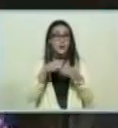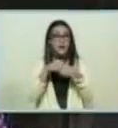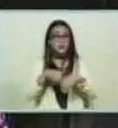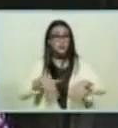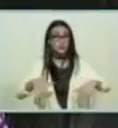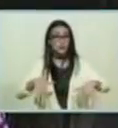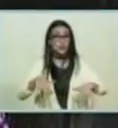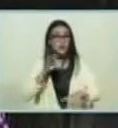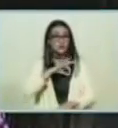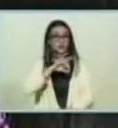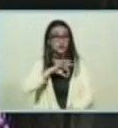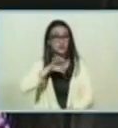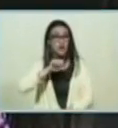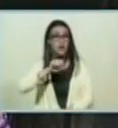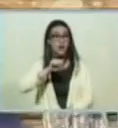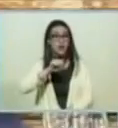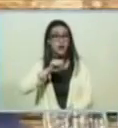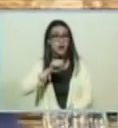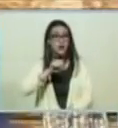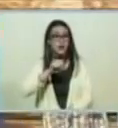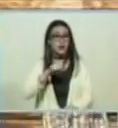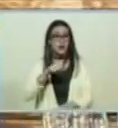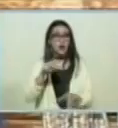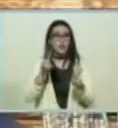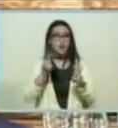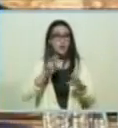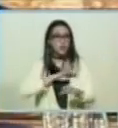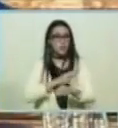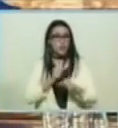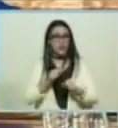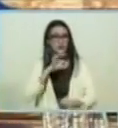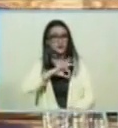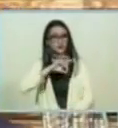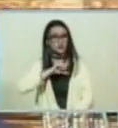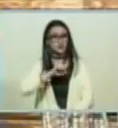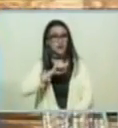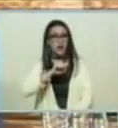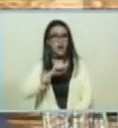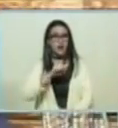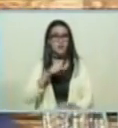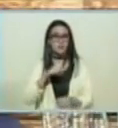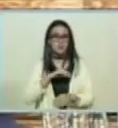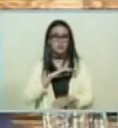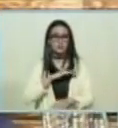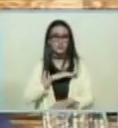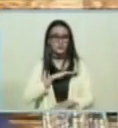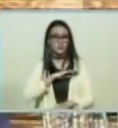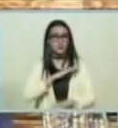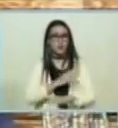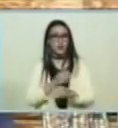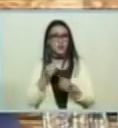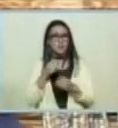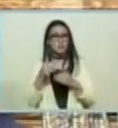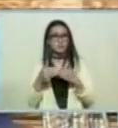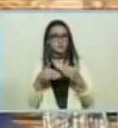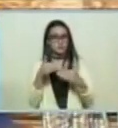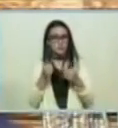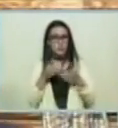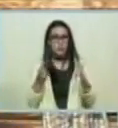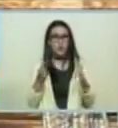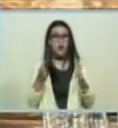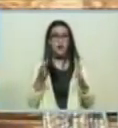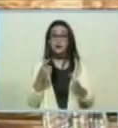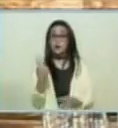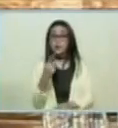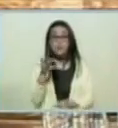estructura social, el nuevo poder social, el nuevo poder popular. Solo el pueblo